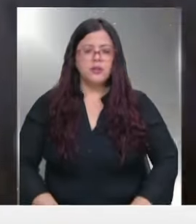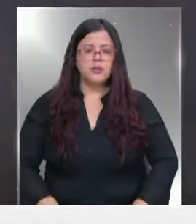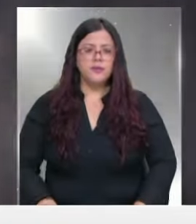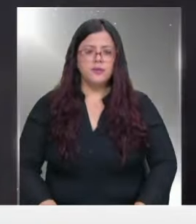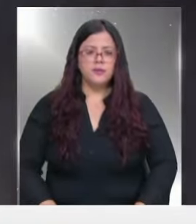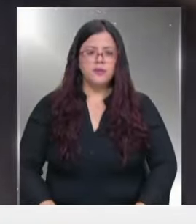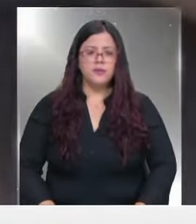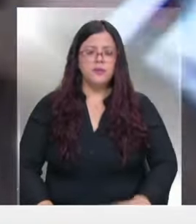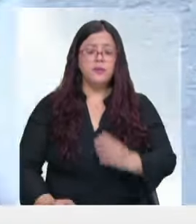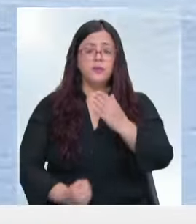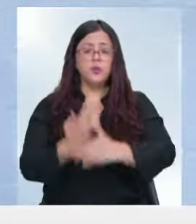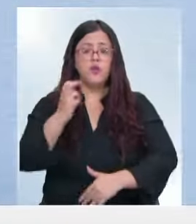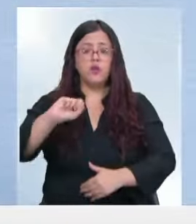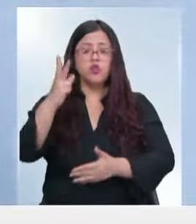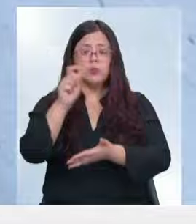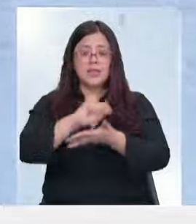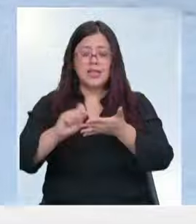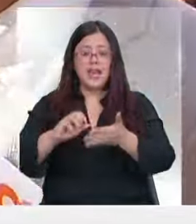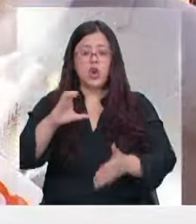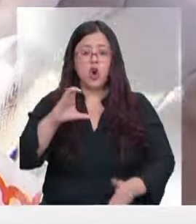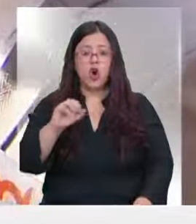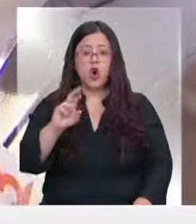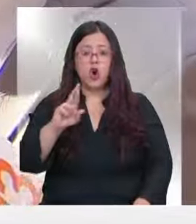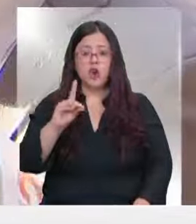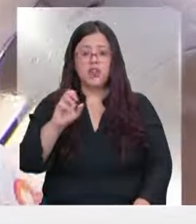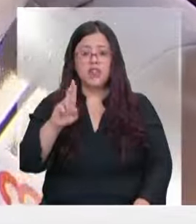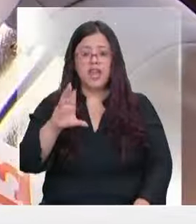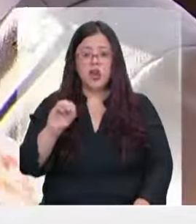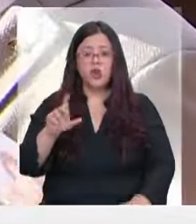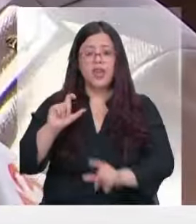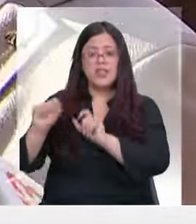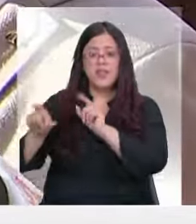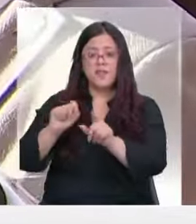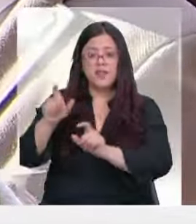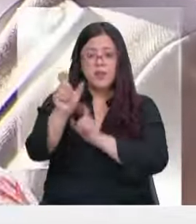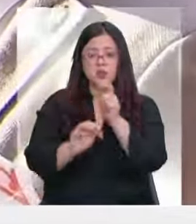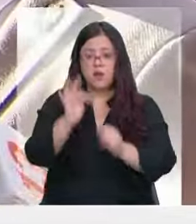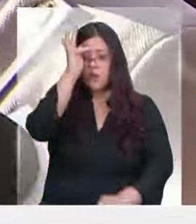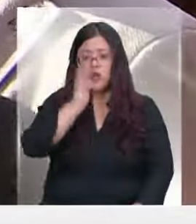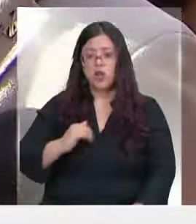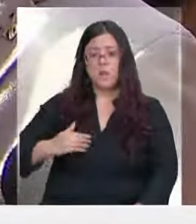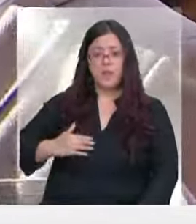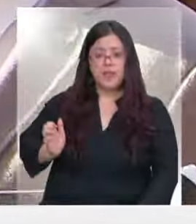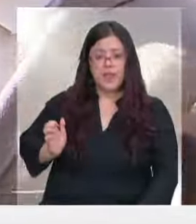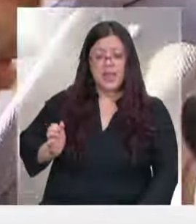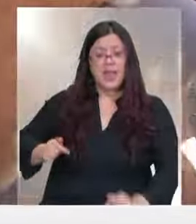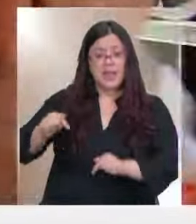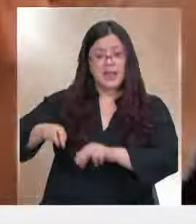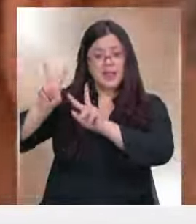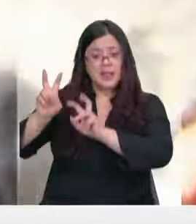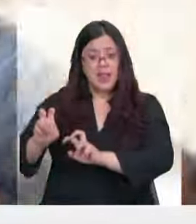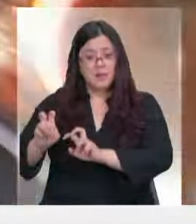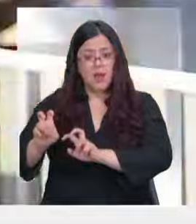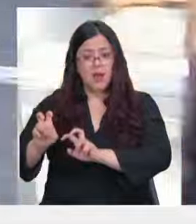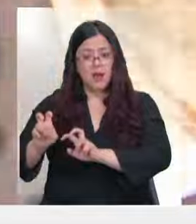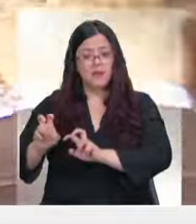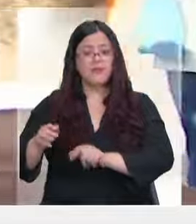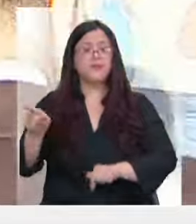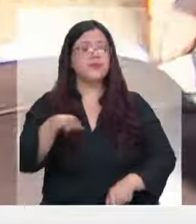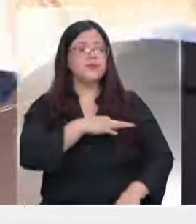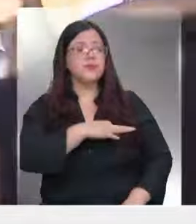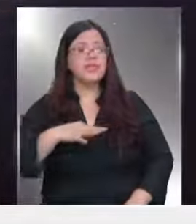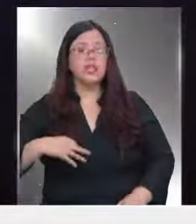Aunque el nuevo subsecretario, Luis Cordero, defendió el actuar de los funcionarios de la PDI en este caso, el